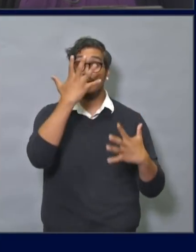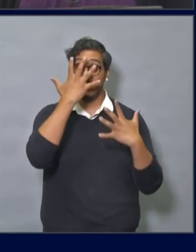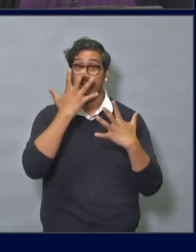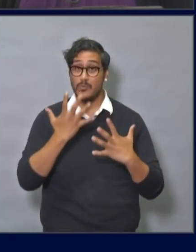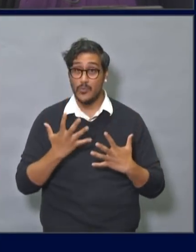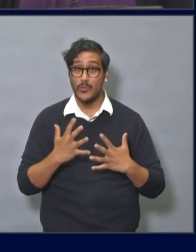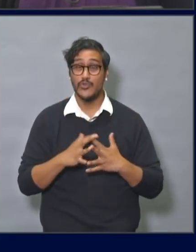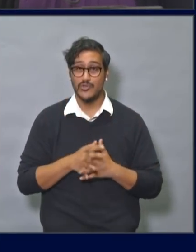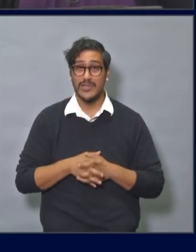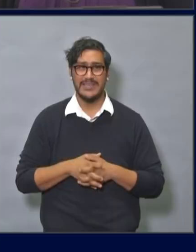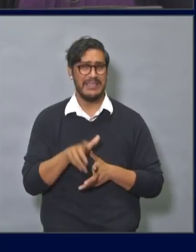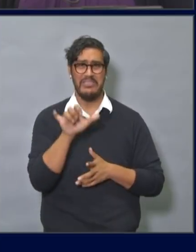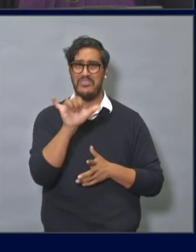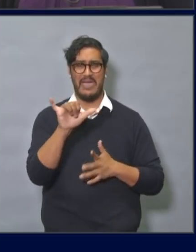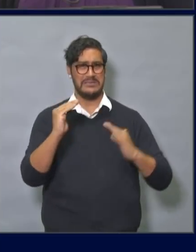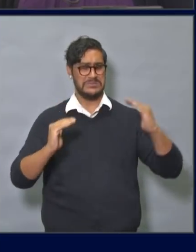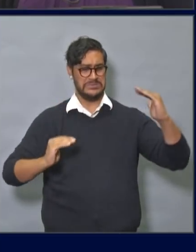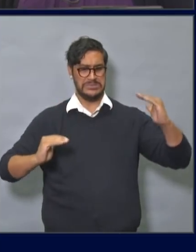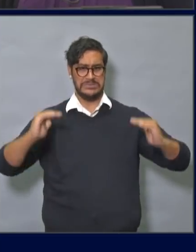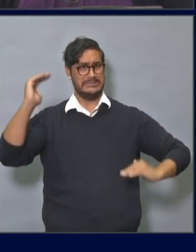Desafortunadamente, esta iniquidad